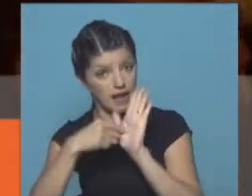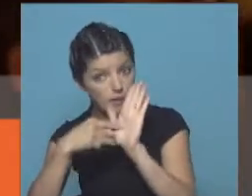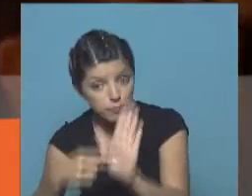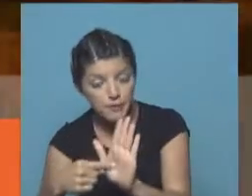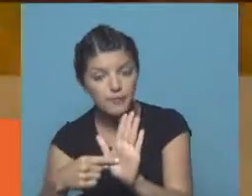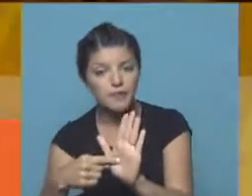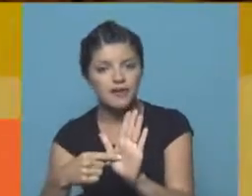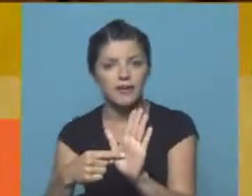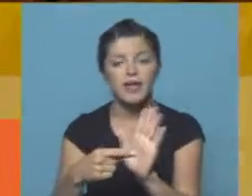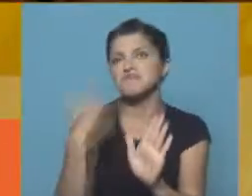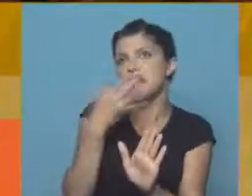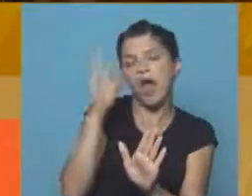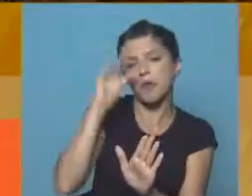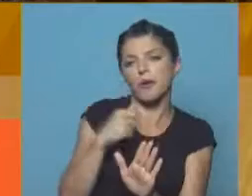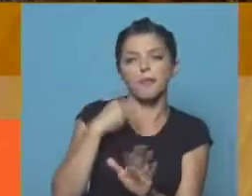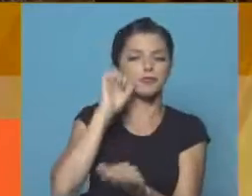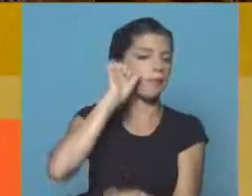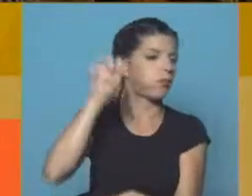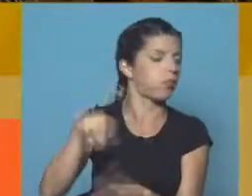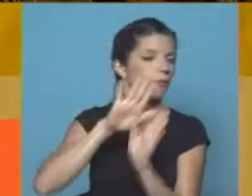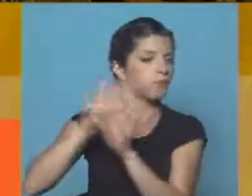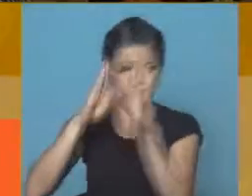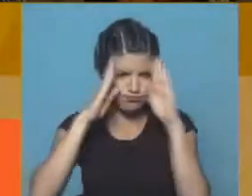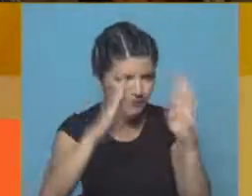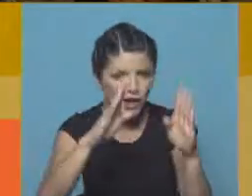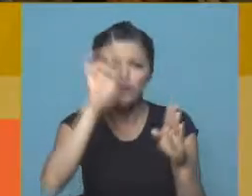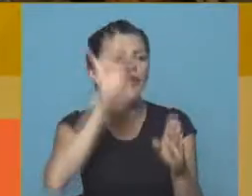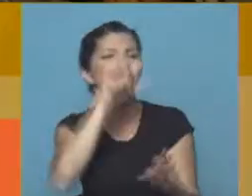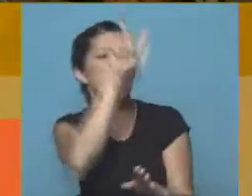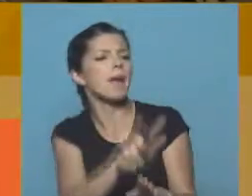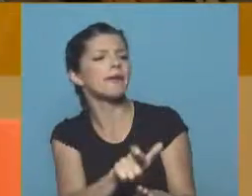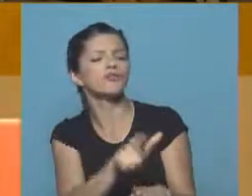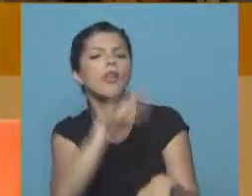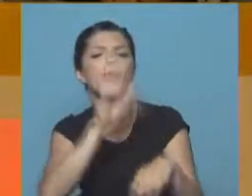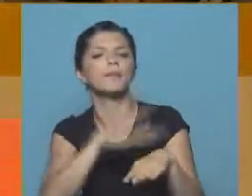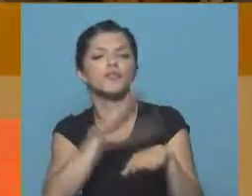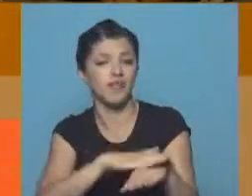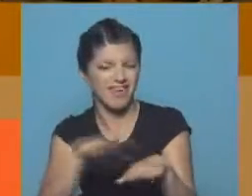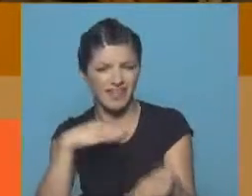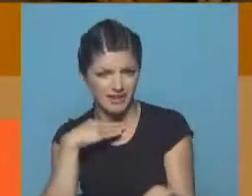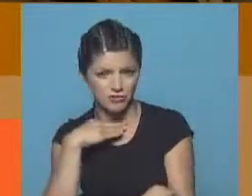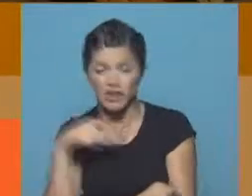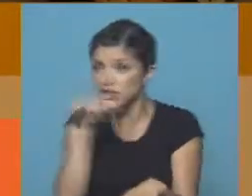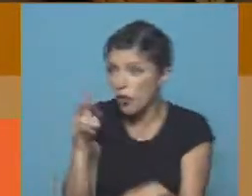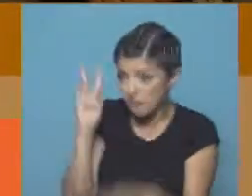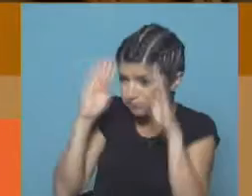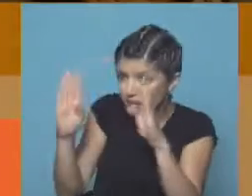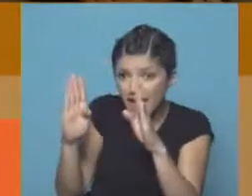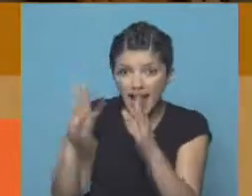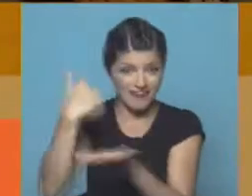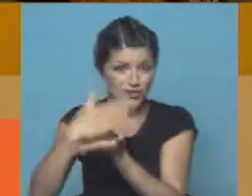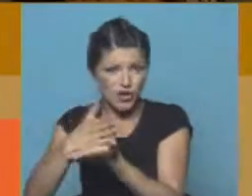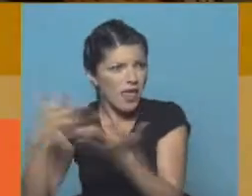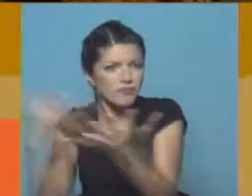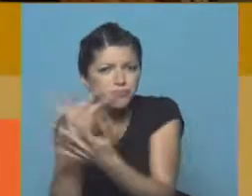generan una mirada totalmente sesgada, una mirada que mira básicamente al victimario, al imputado, y no mira a la víctima y no mira a toda la sociedad, porque en